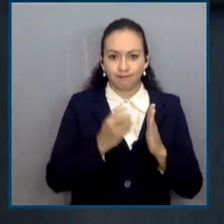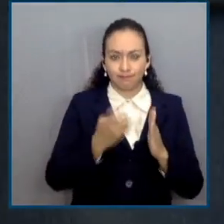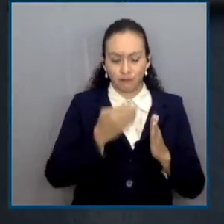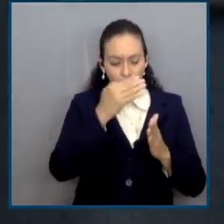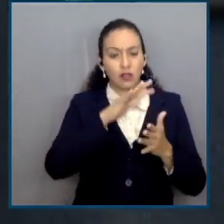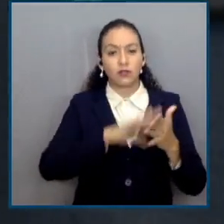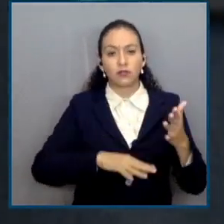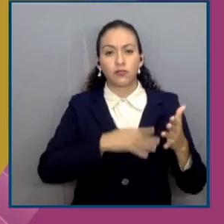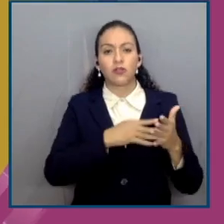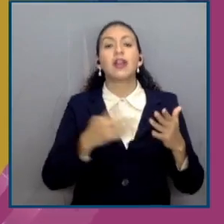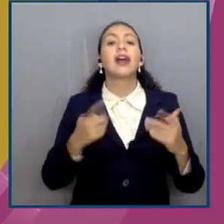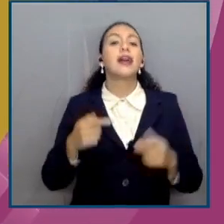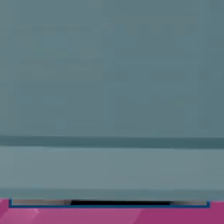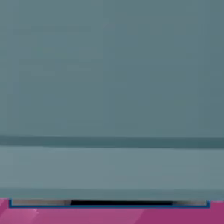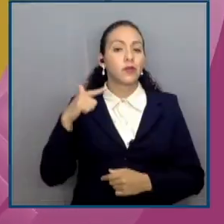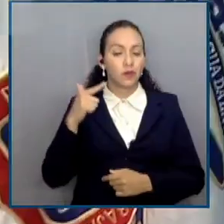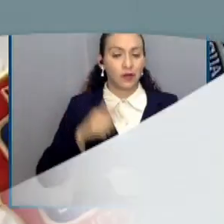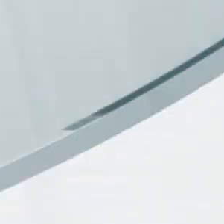Guadalajara, Jalisco.